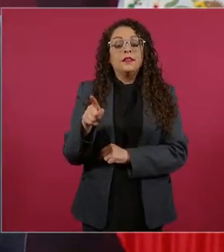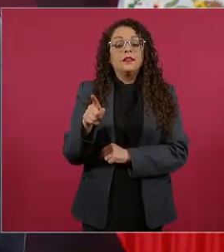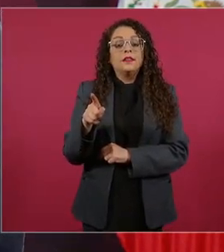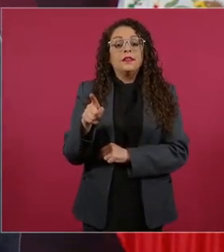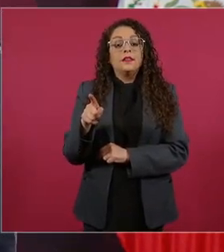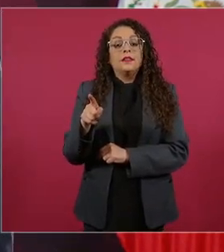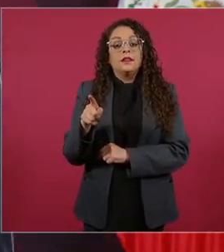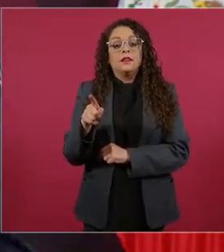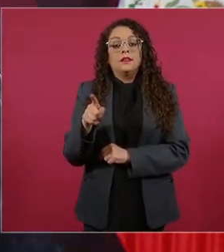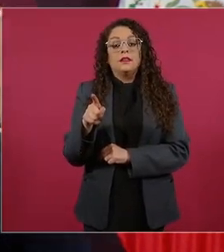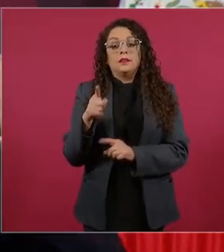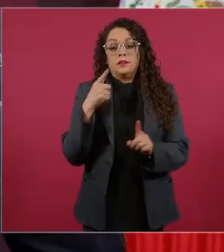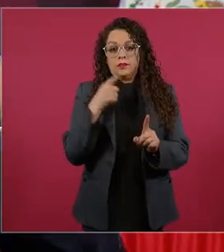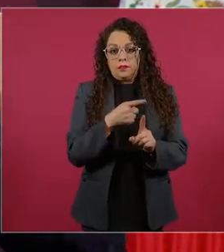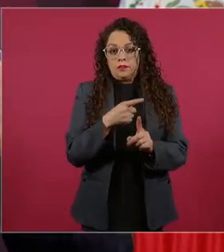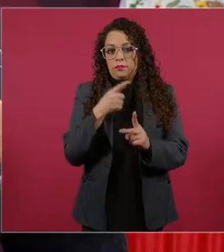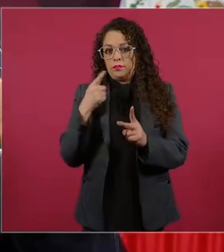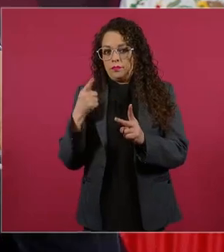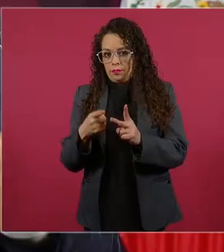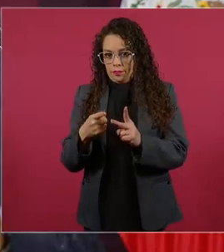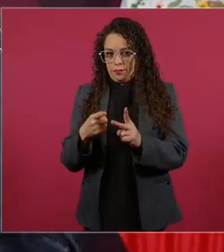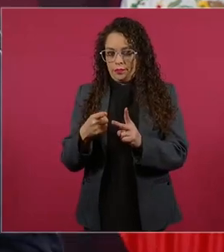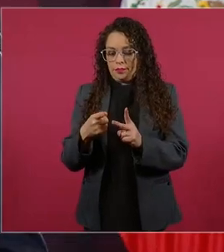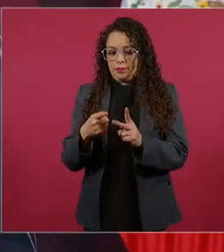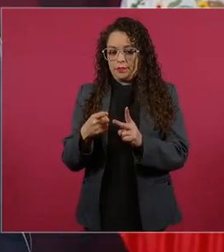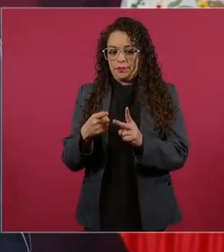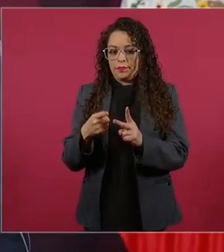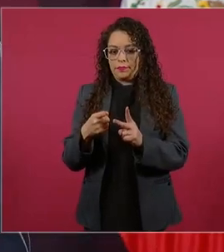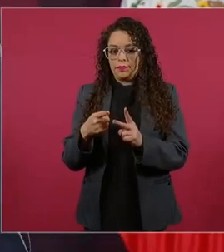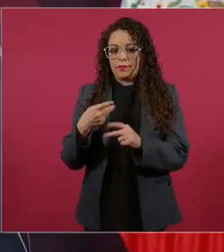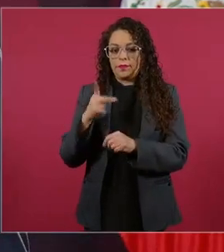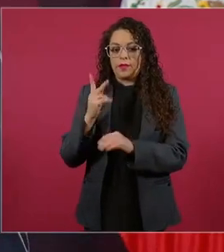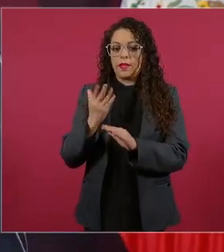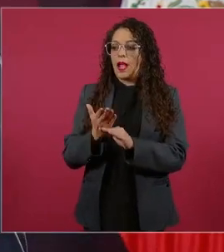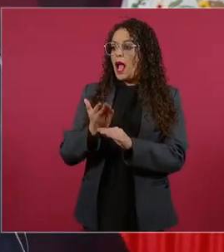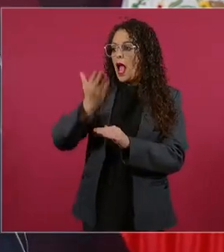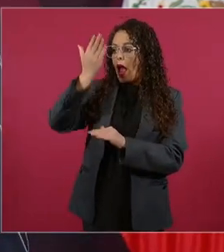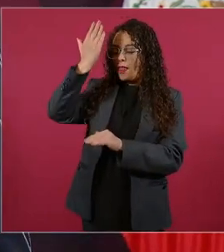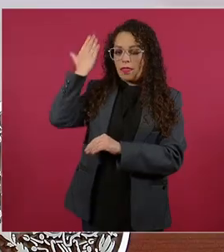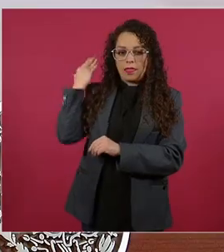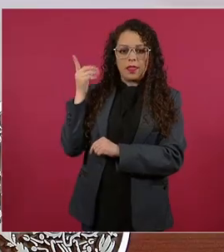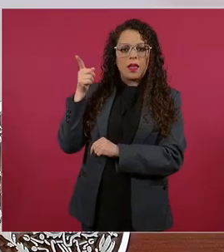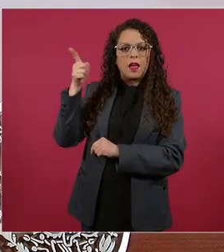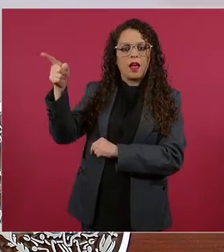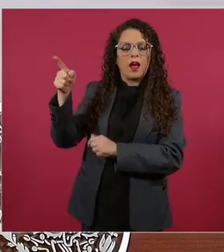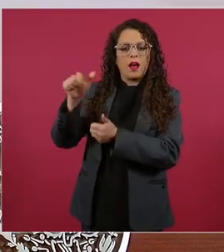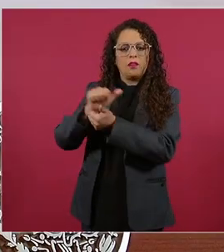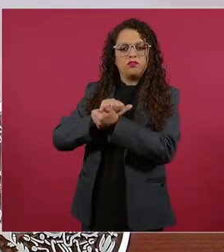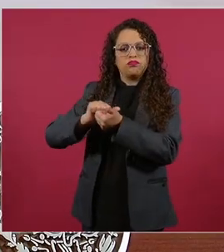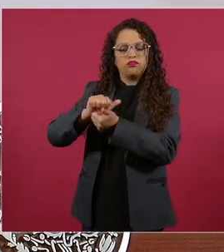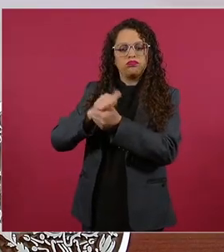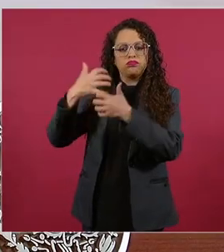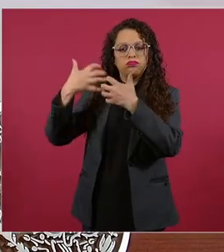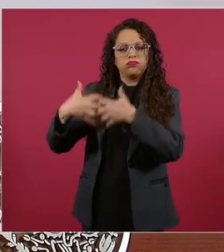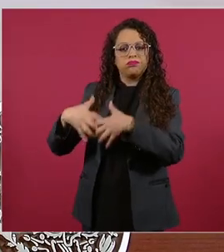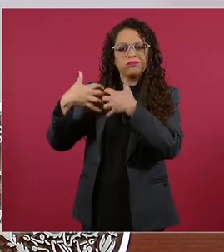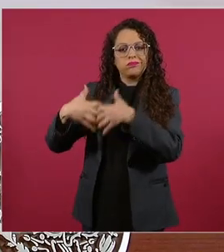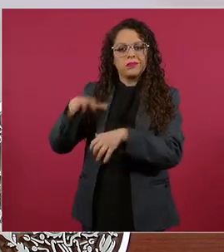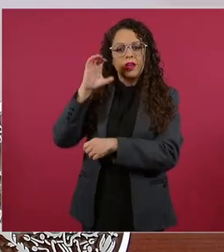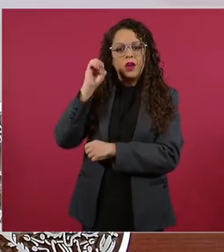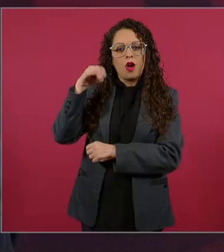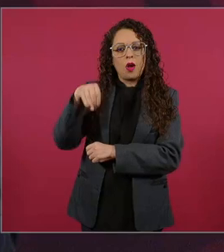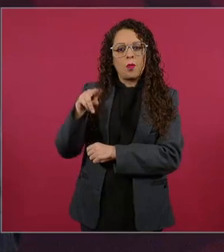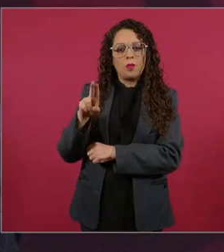a, antes habíamos estado en la coquizadora de Tula, que también ya se termina. Es una gran